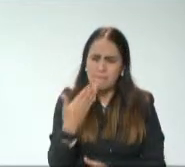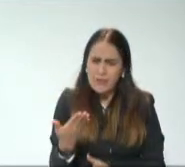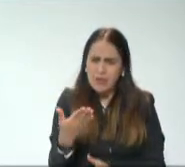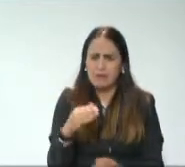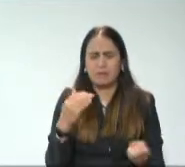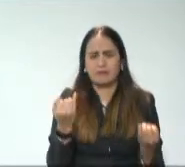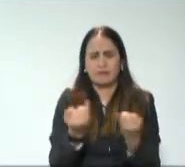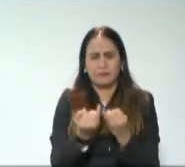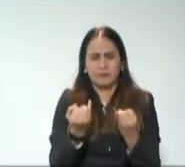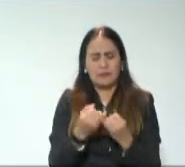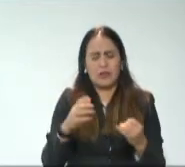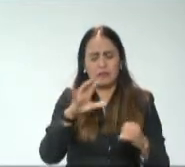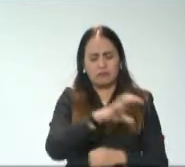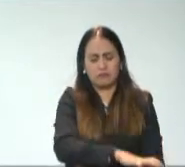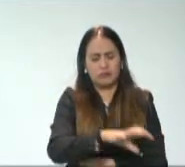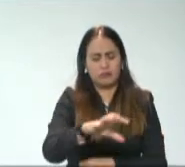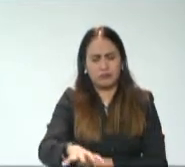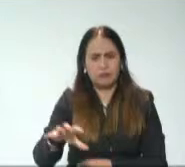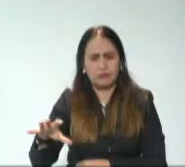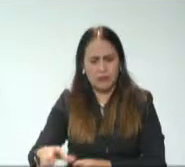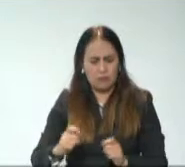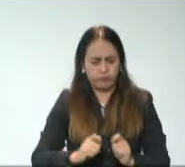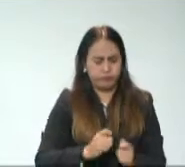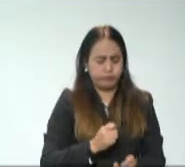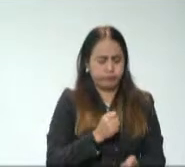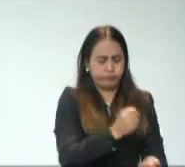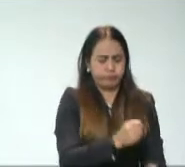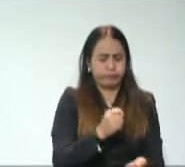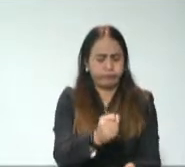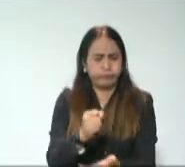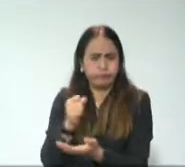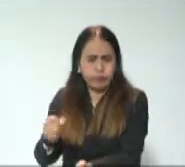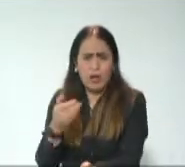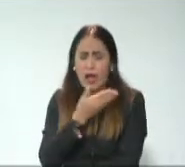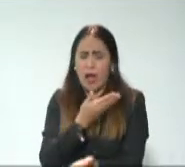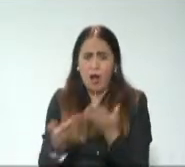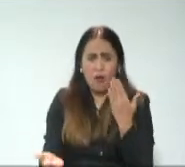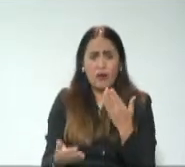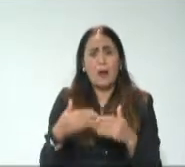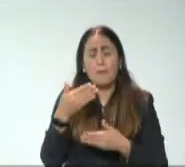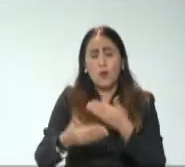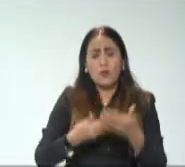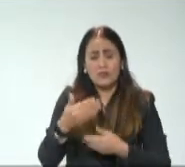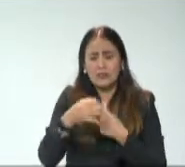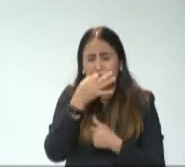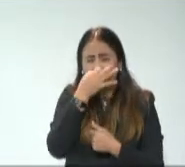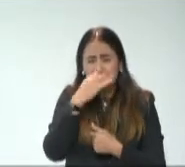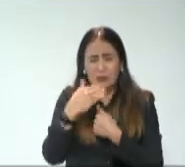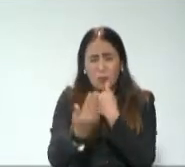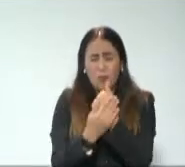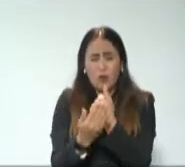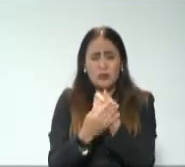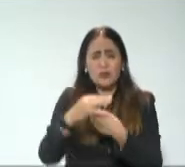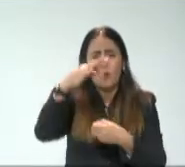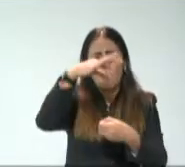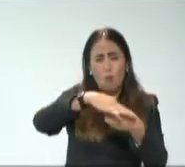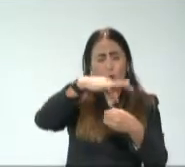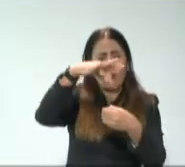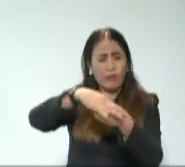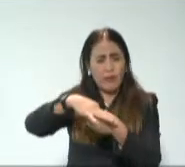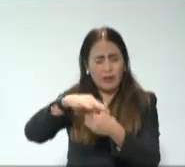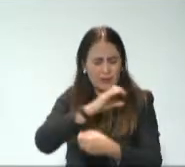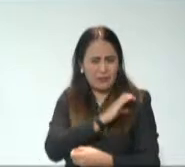precisa a los sectores a quien van dirigidos y más hoy que ya estamos en un proceso electoral cómo vamos a